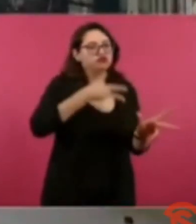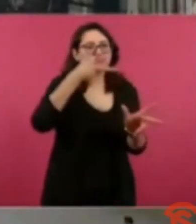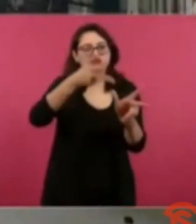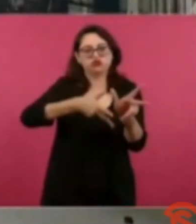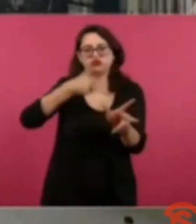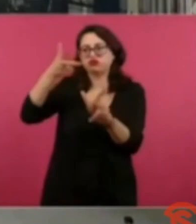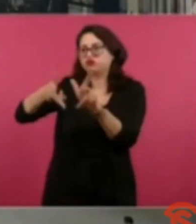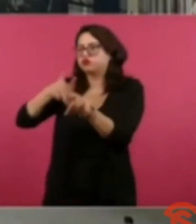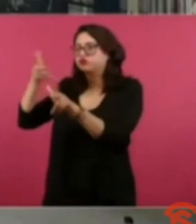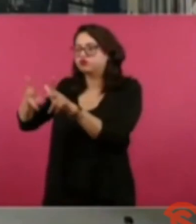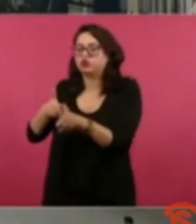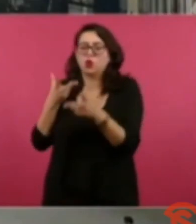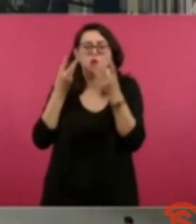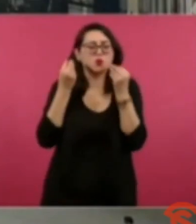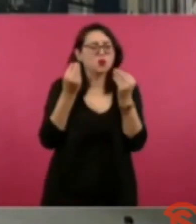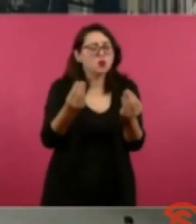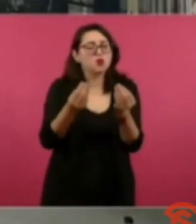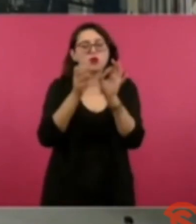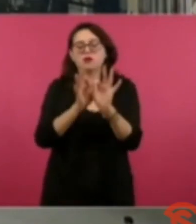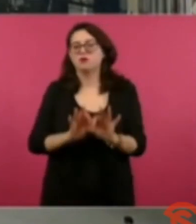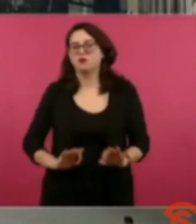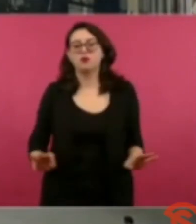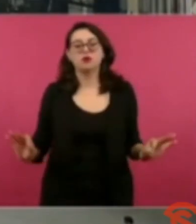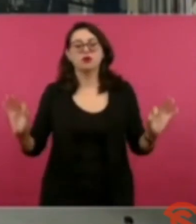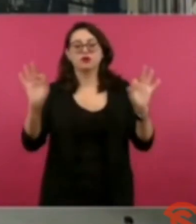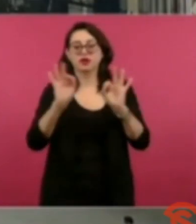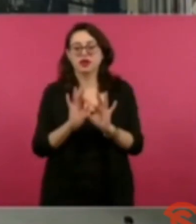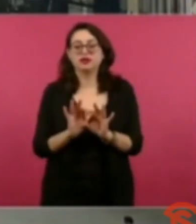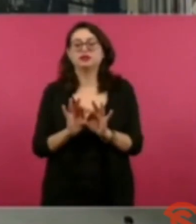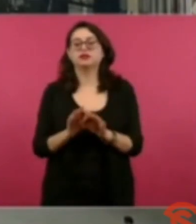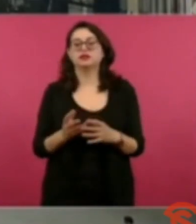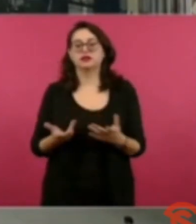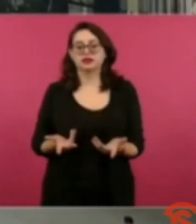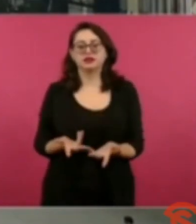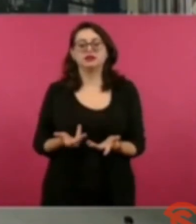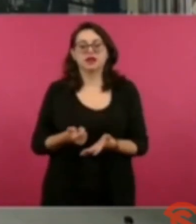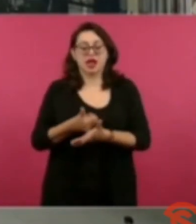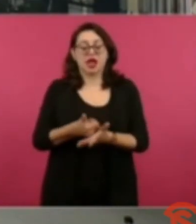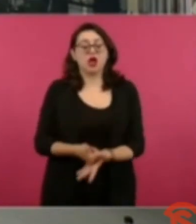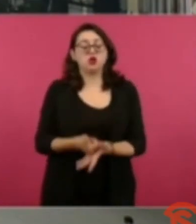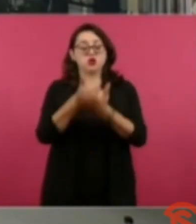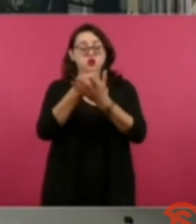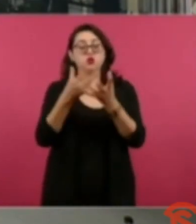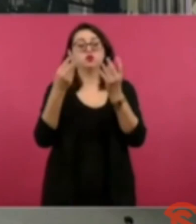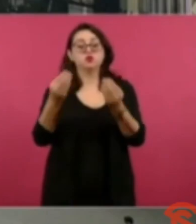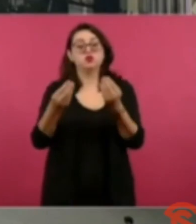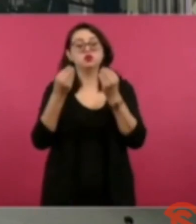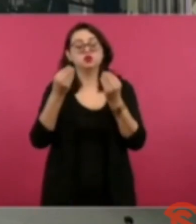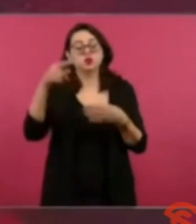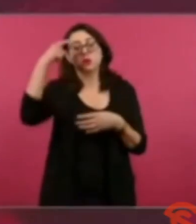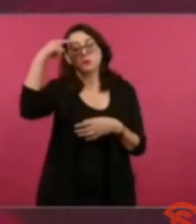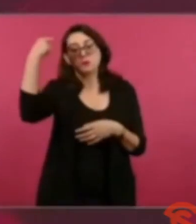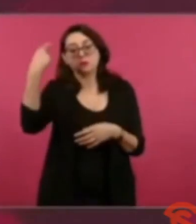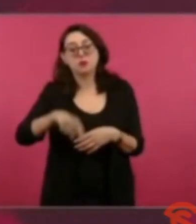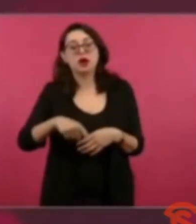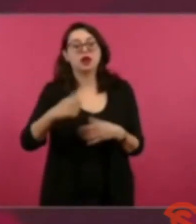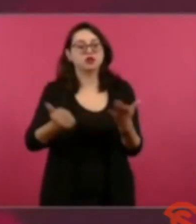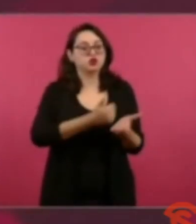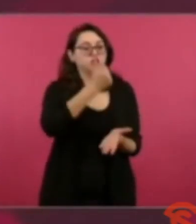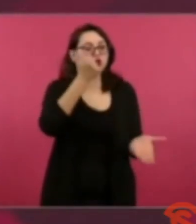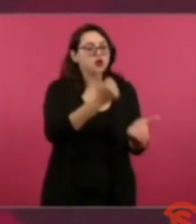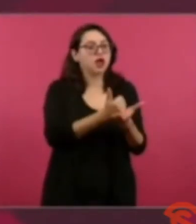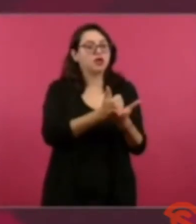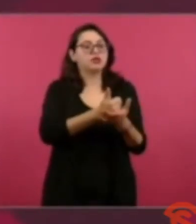creando y consolidando esas ciudades. por el